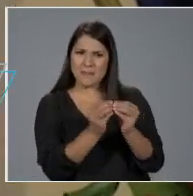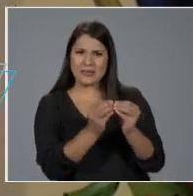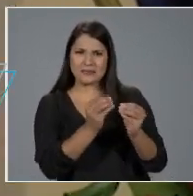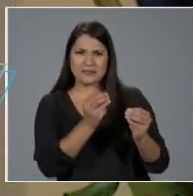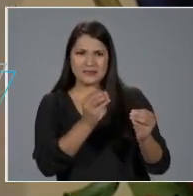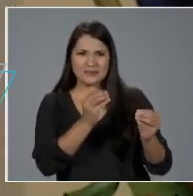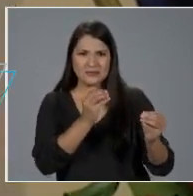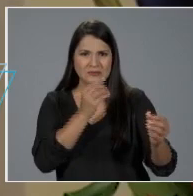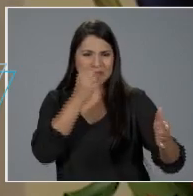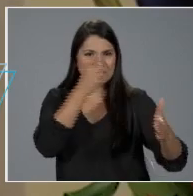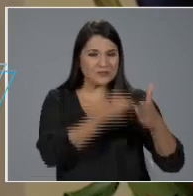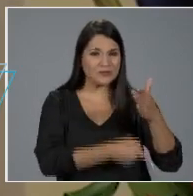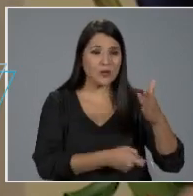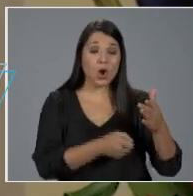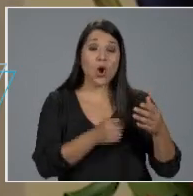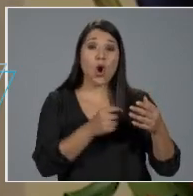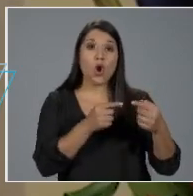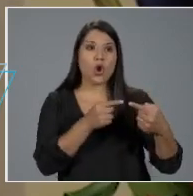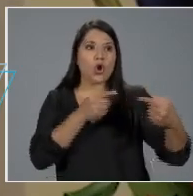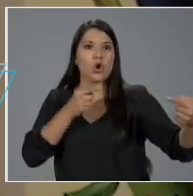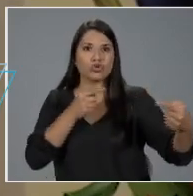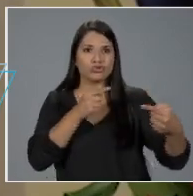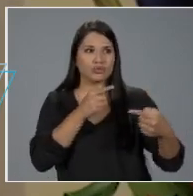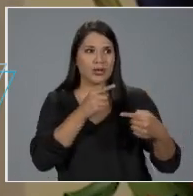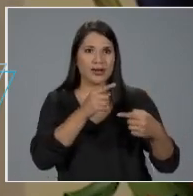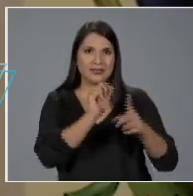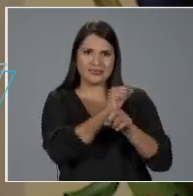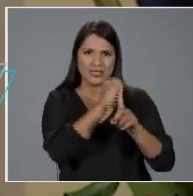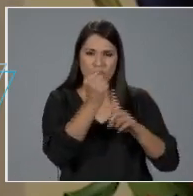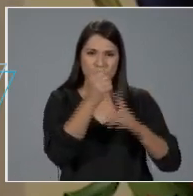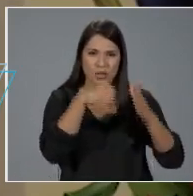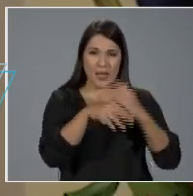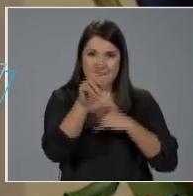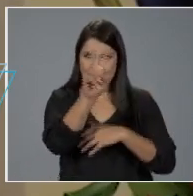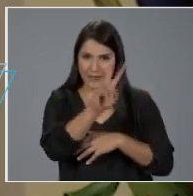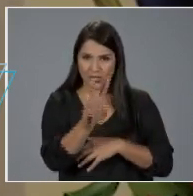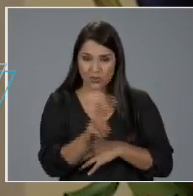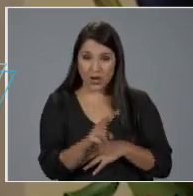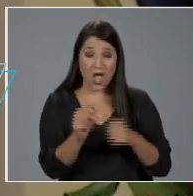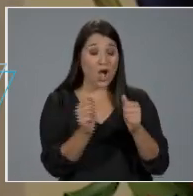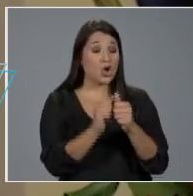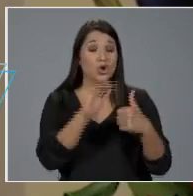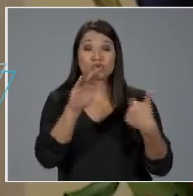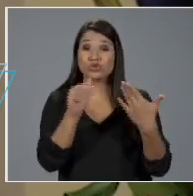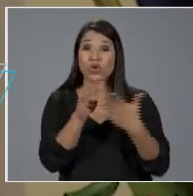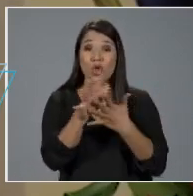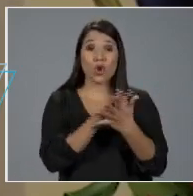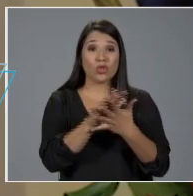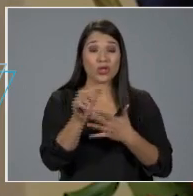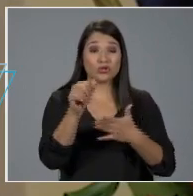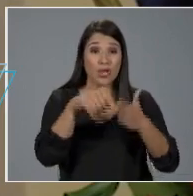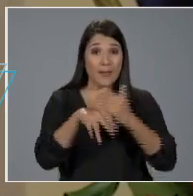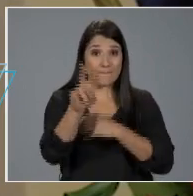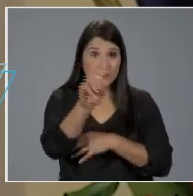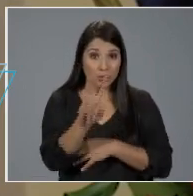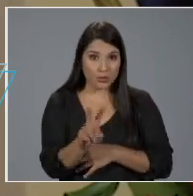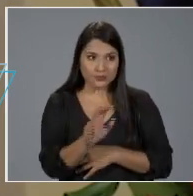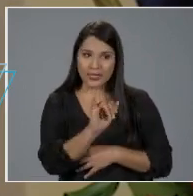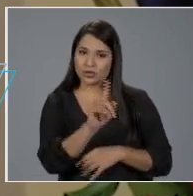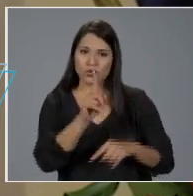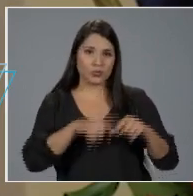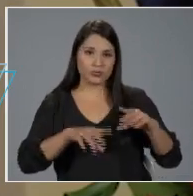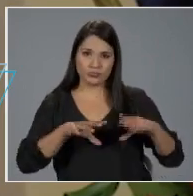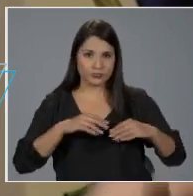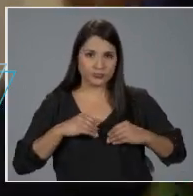coherente contra lo que hoy ya conocemos como una dictadura, con los daños y lo que está sucediendo en Venezuela, bueno, eso es